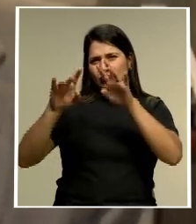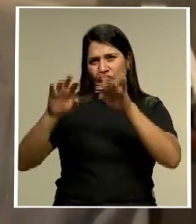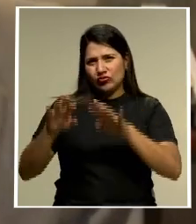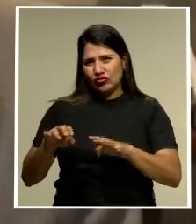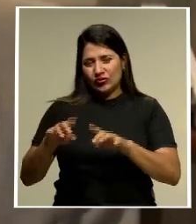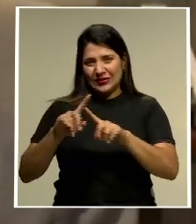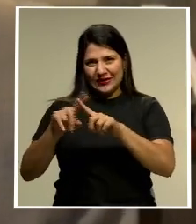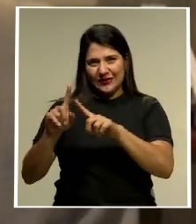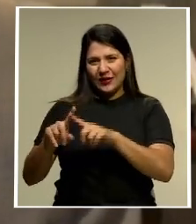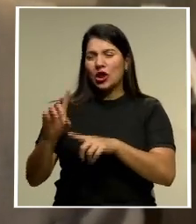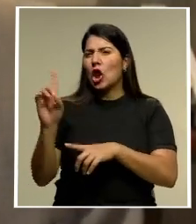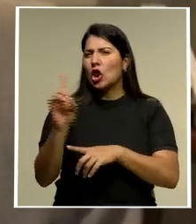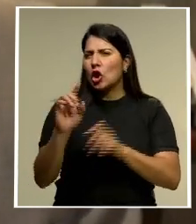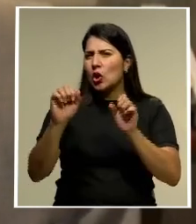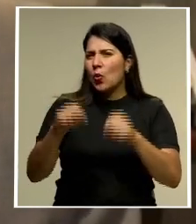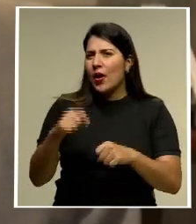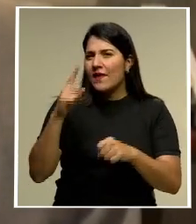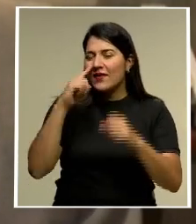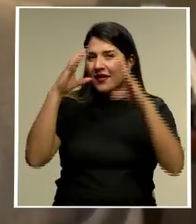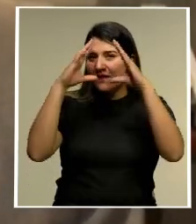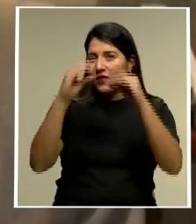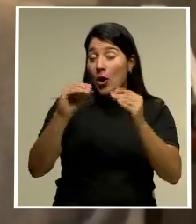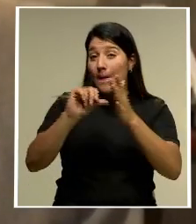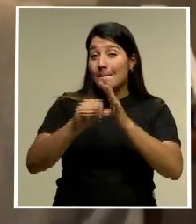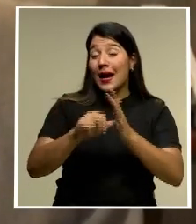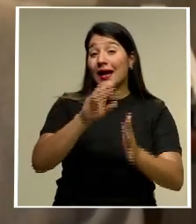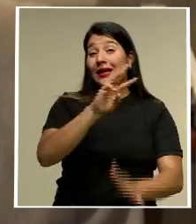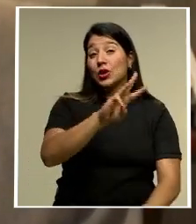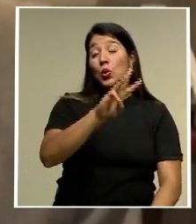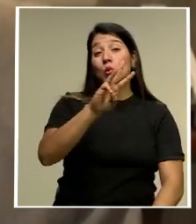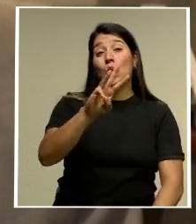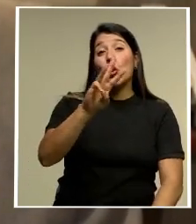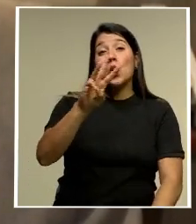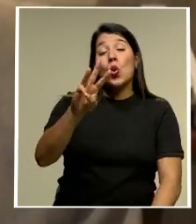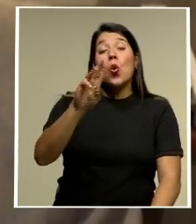pueden entrar y ver eso? En el sitio web